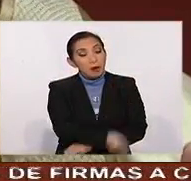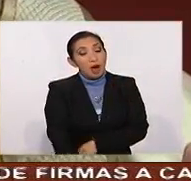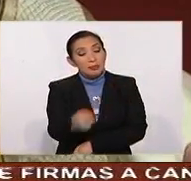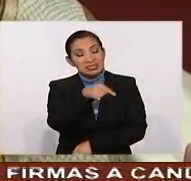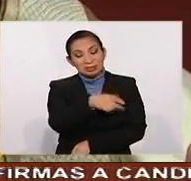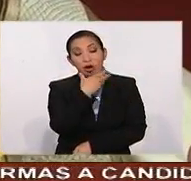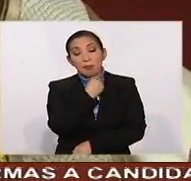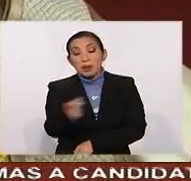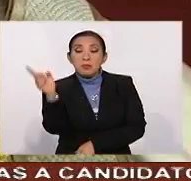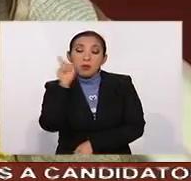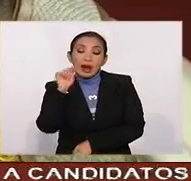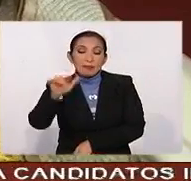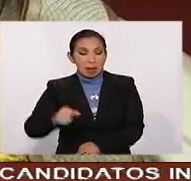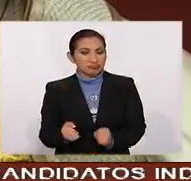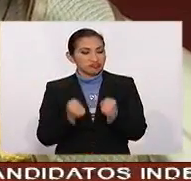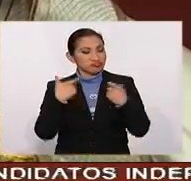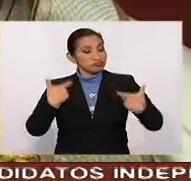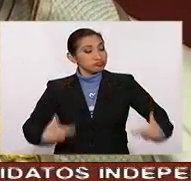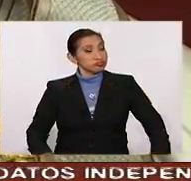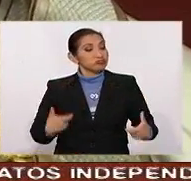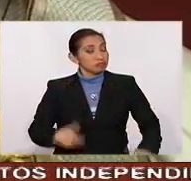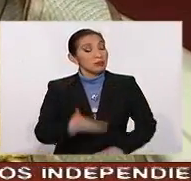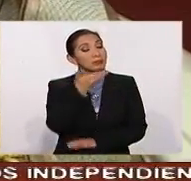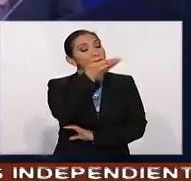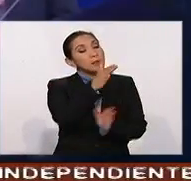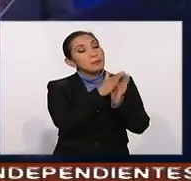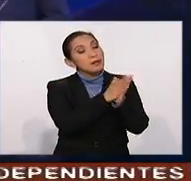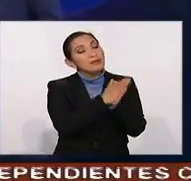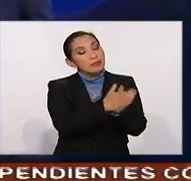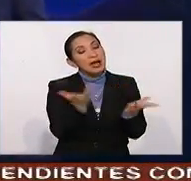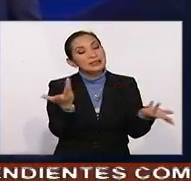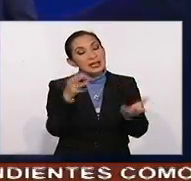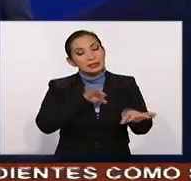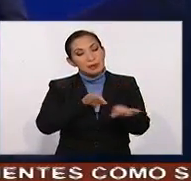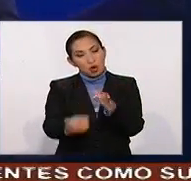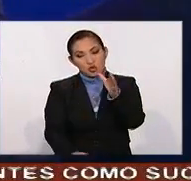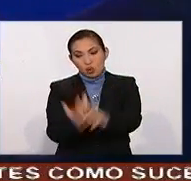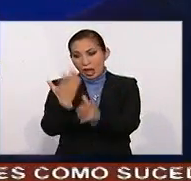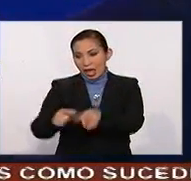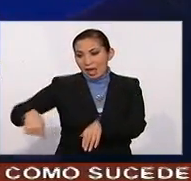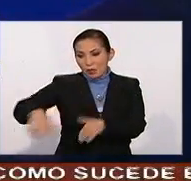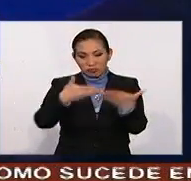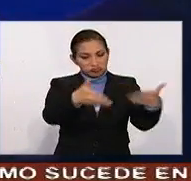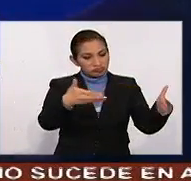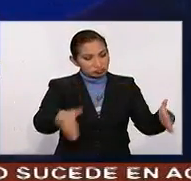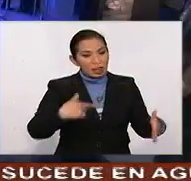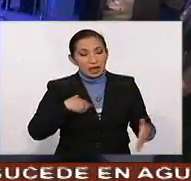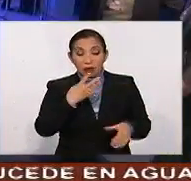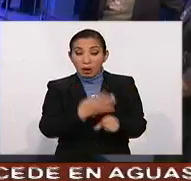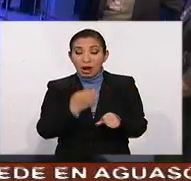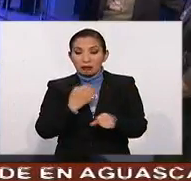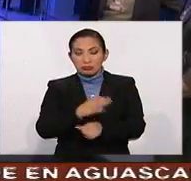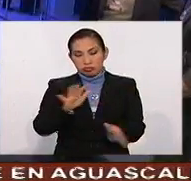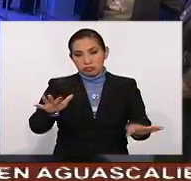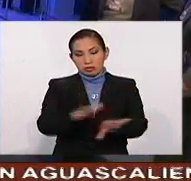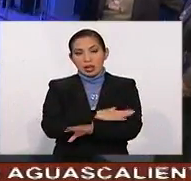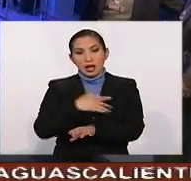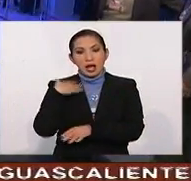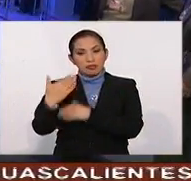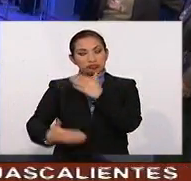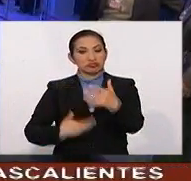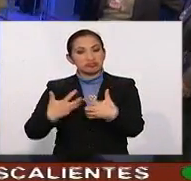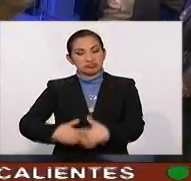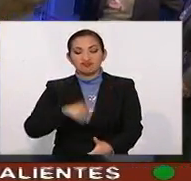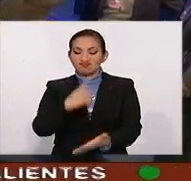los hombres y mujeres más poderosos del mundo les pidió crear empleos. Además, criticó la cuarta revolución industrial, ya que